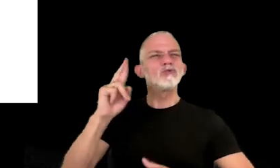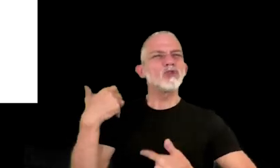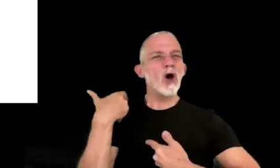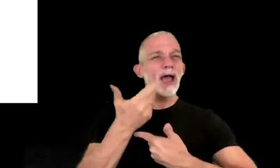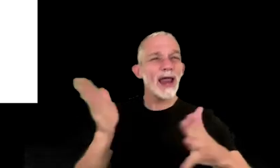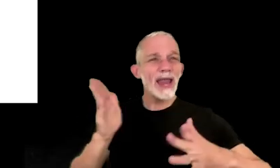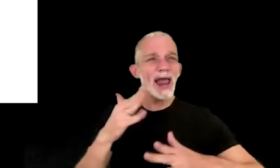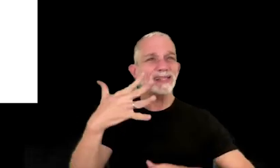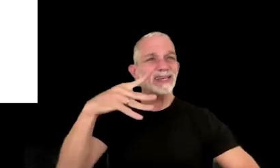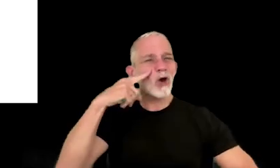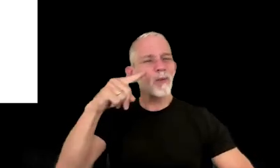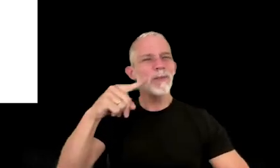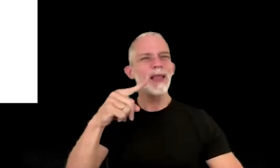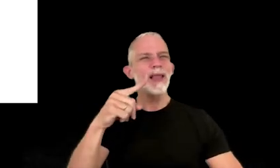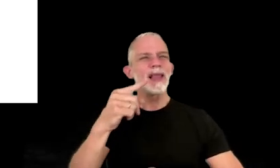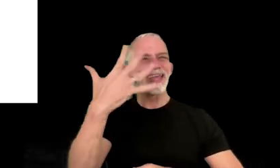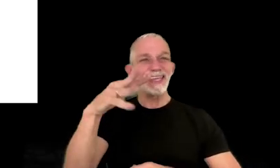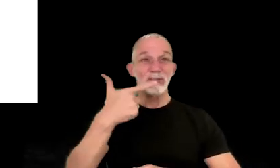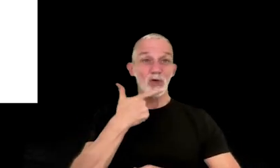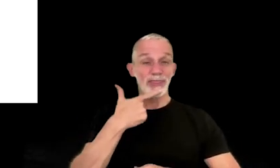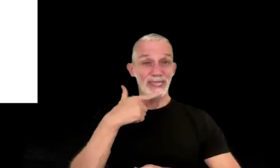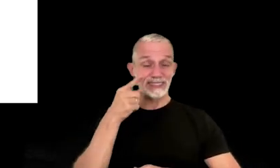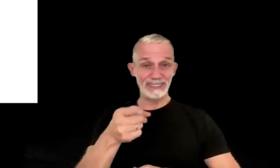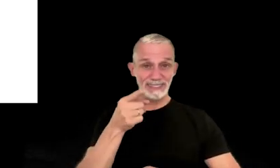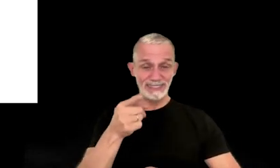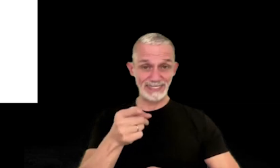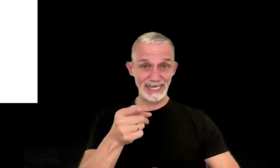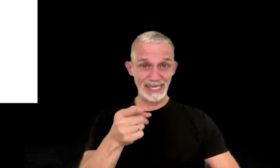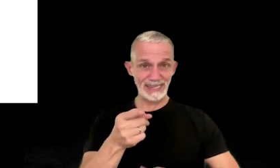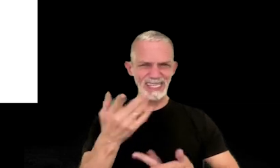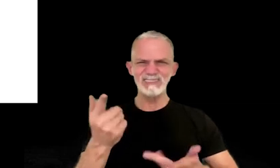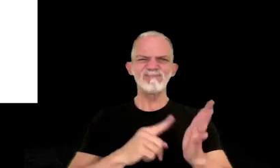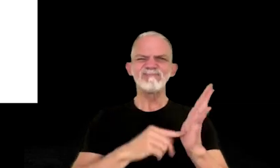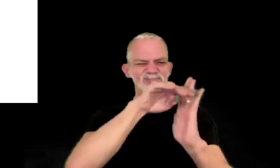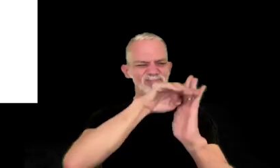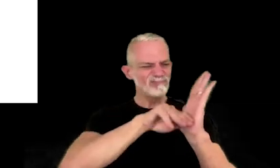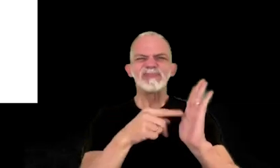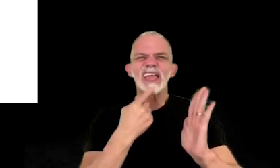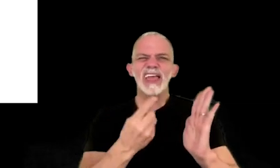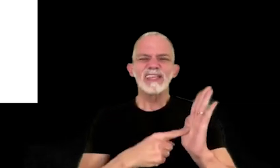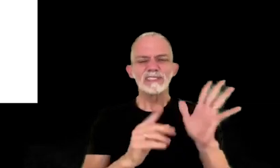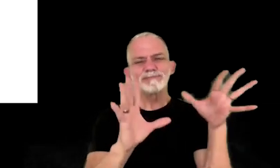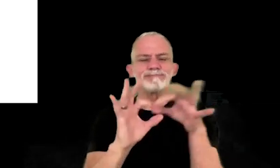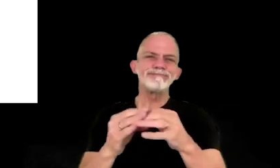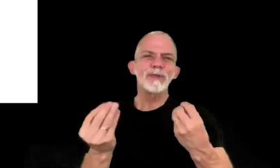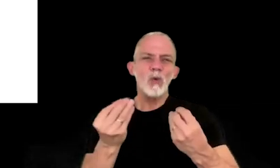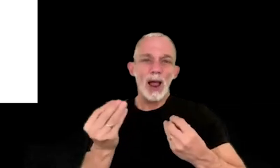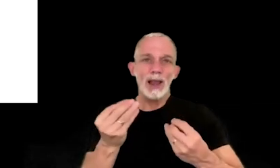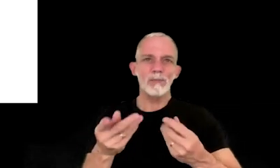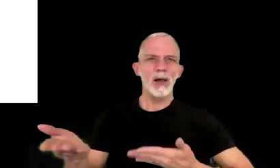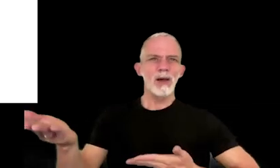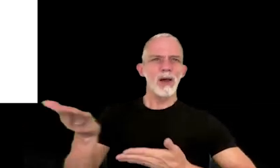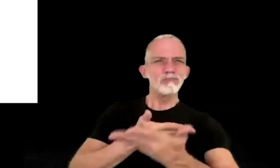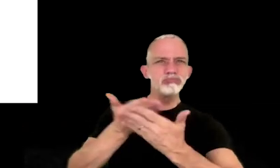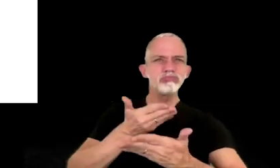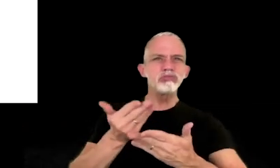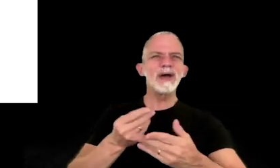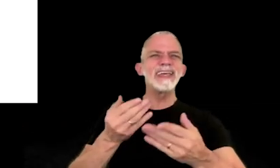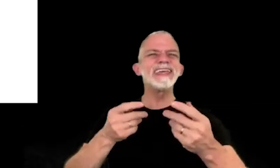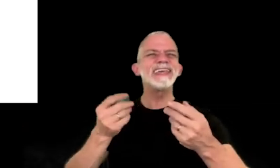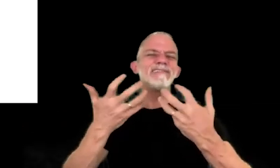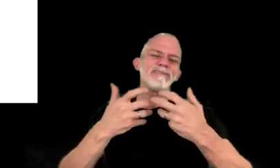General 5517. Esta resolución se vincula con intercambio automático de